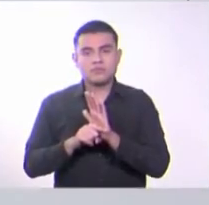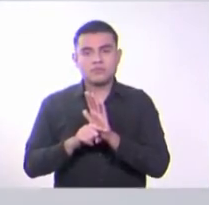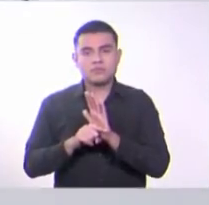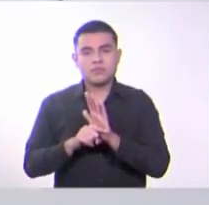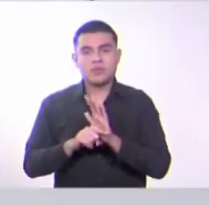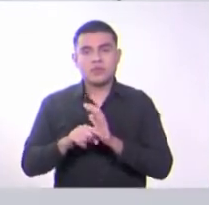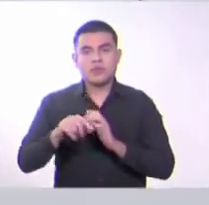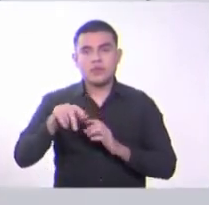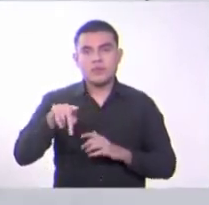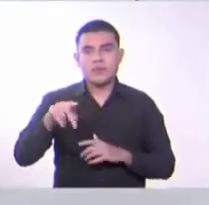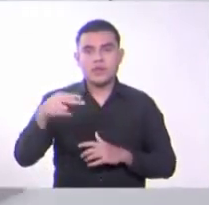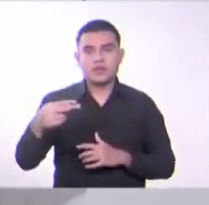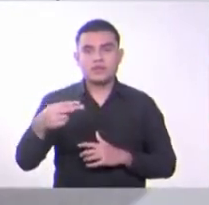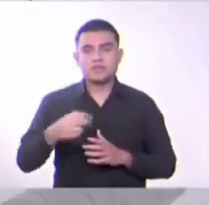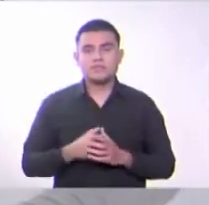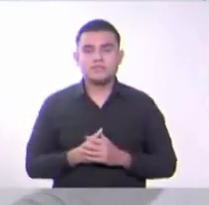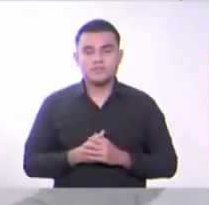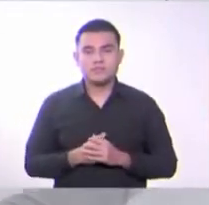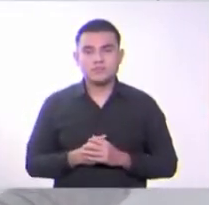pH.